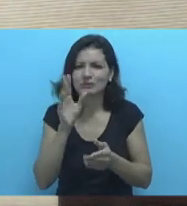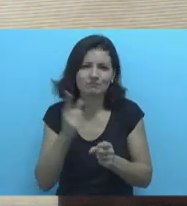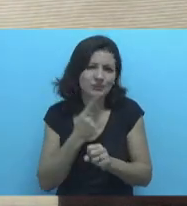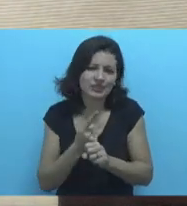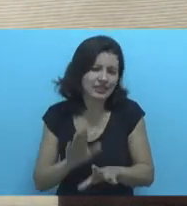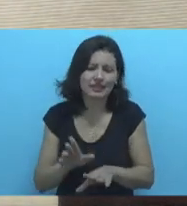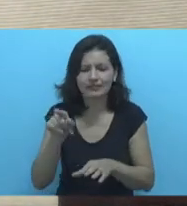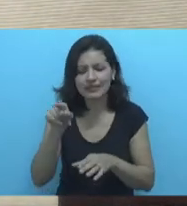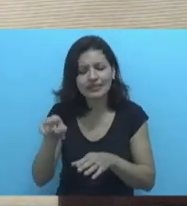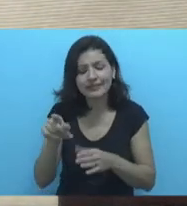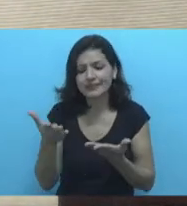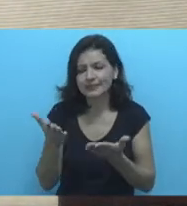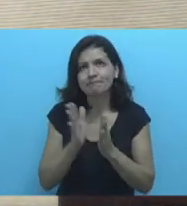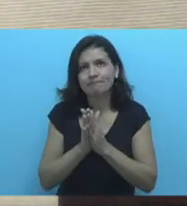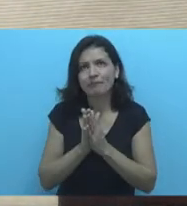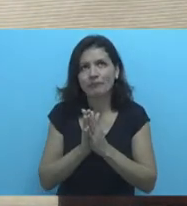Y vos sabrás comprender.